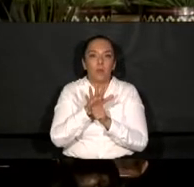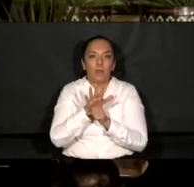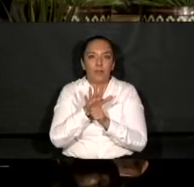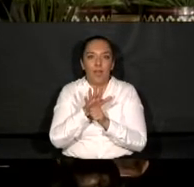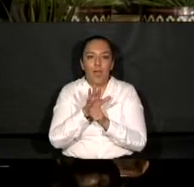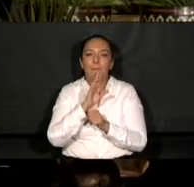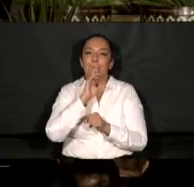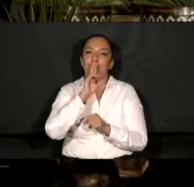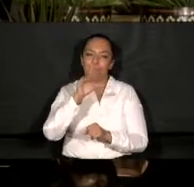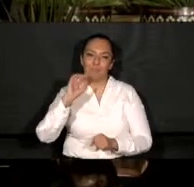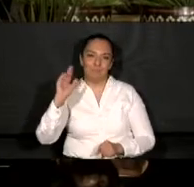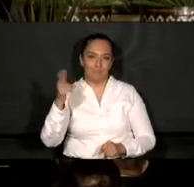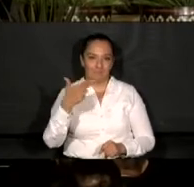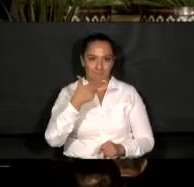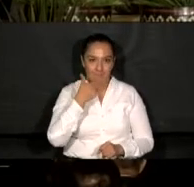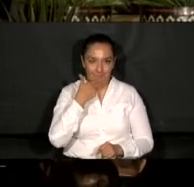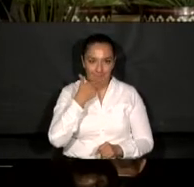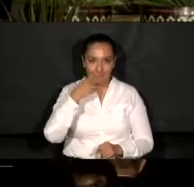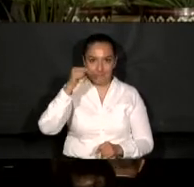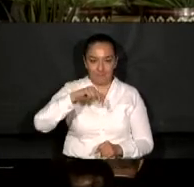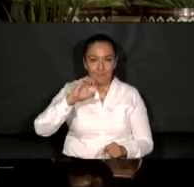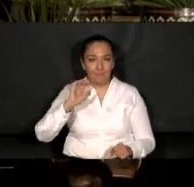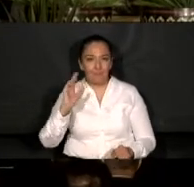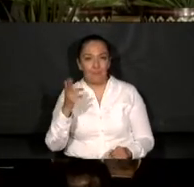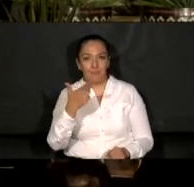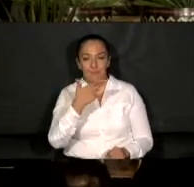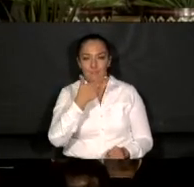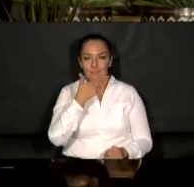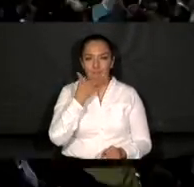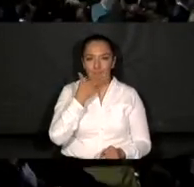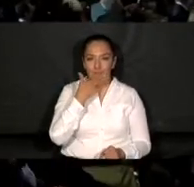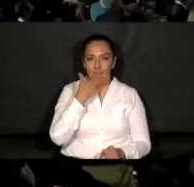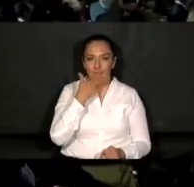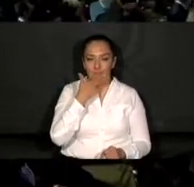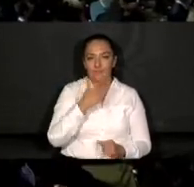Chihuahua. En este estado,